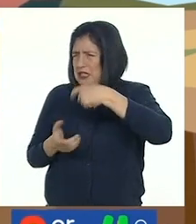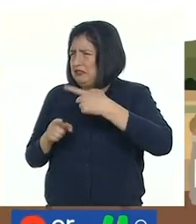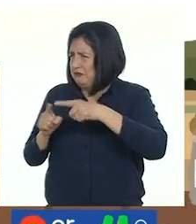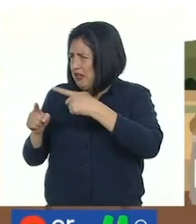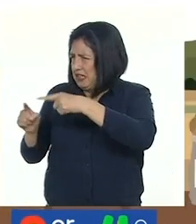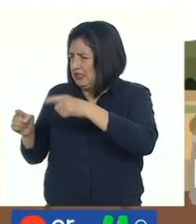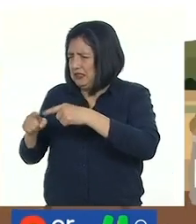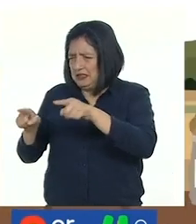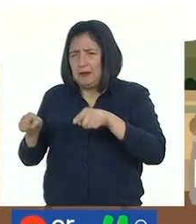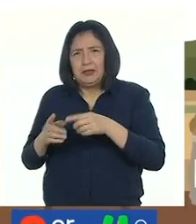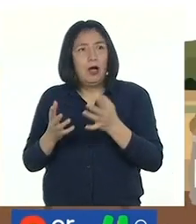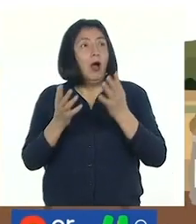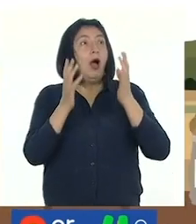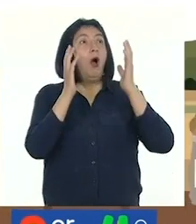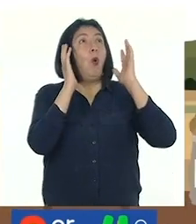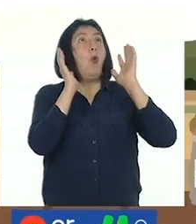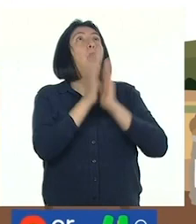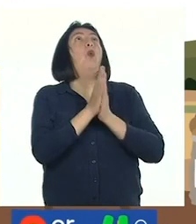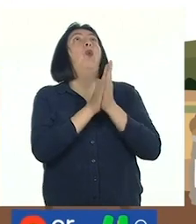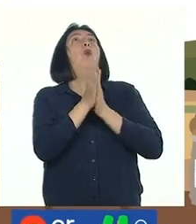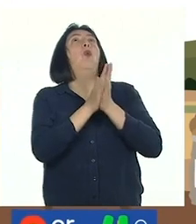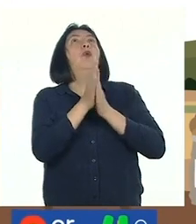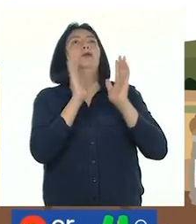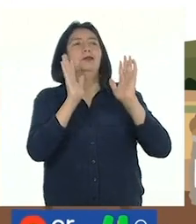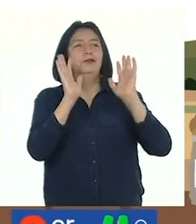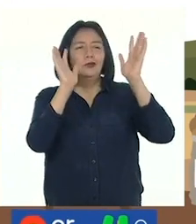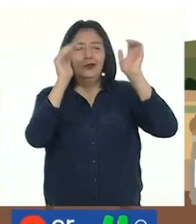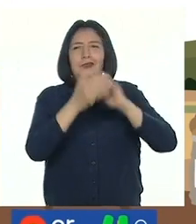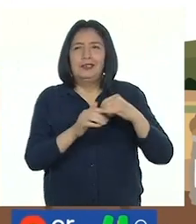de papa. ¡Oh!